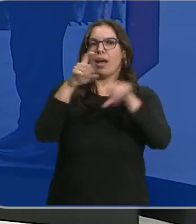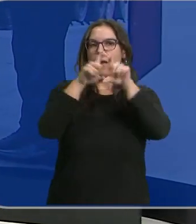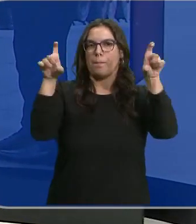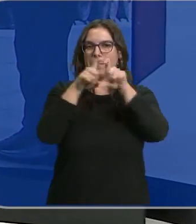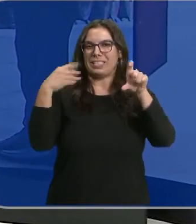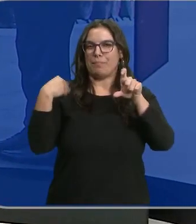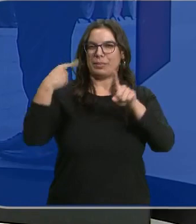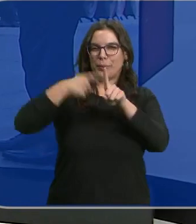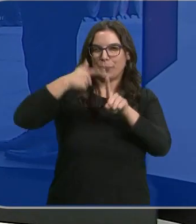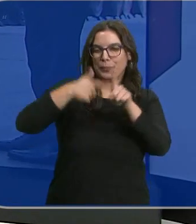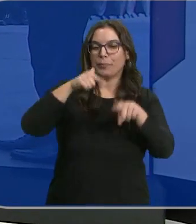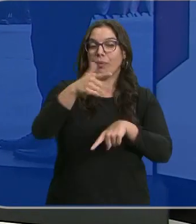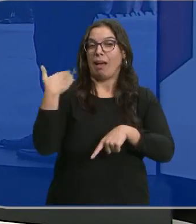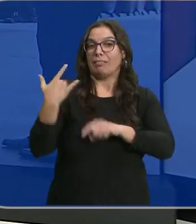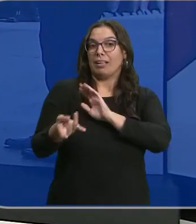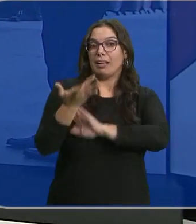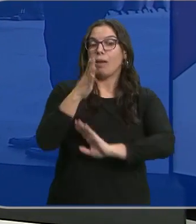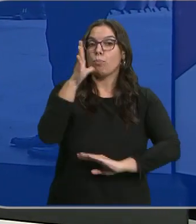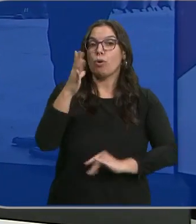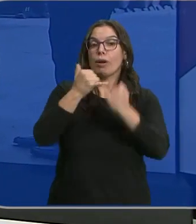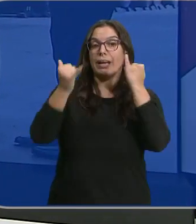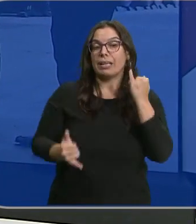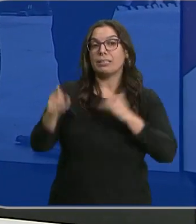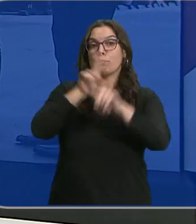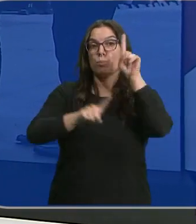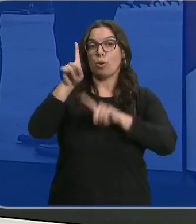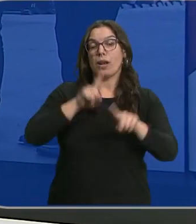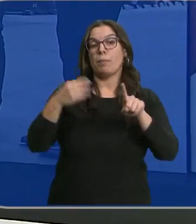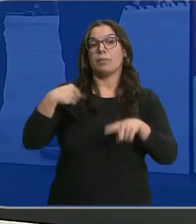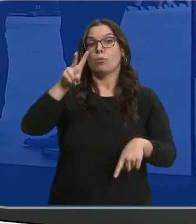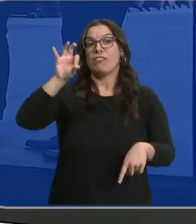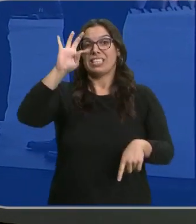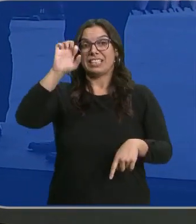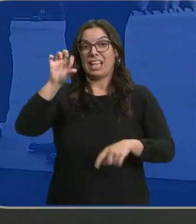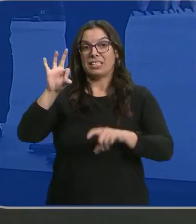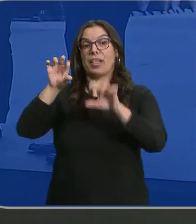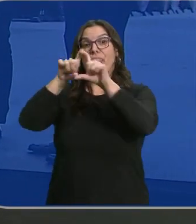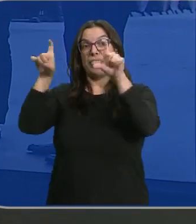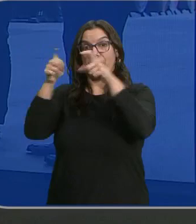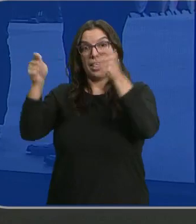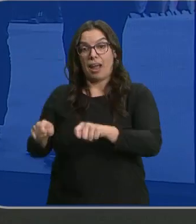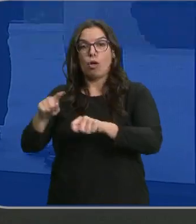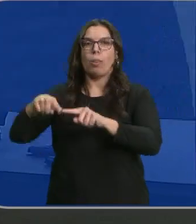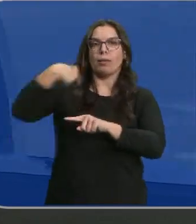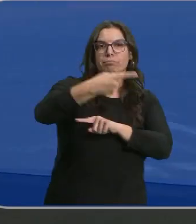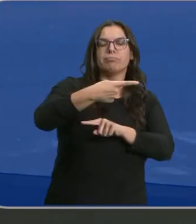la siderúrgica que nació como solución a la crisis generada por el cierre de Vestas. Roberto Núñez.